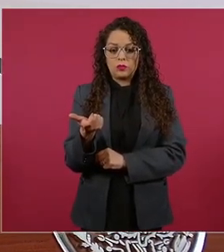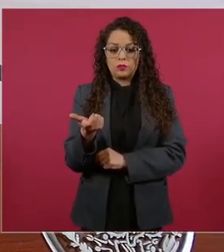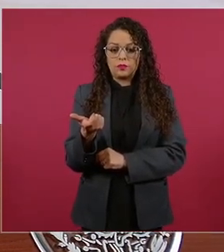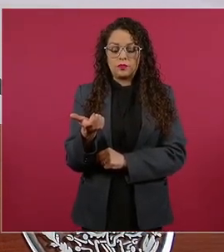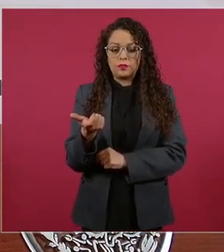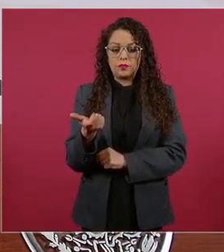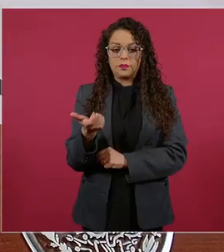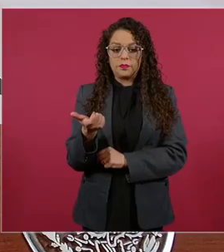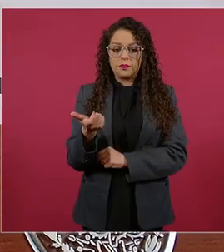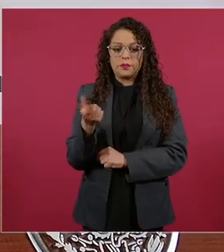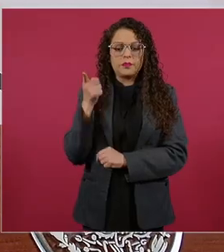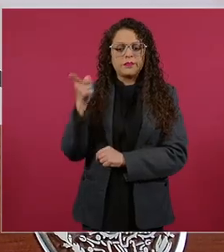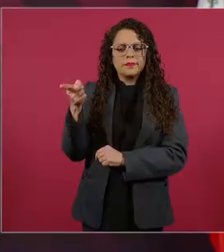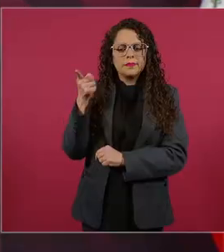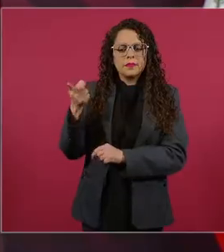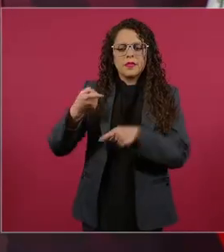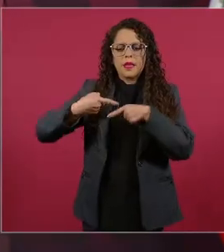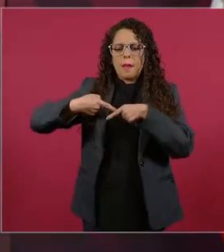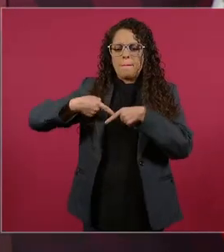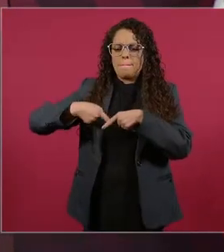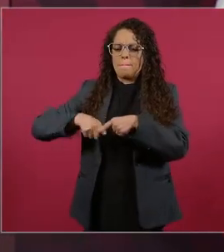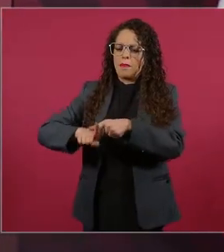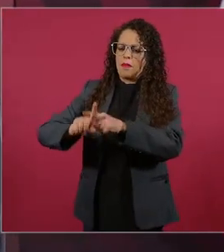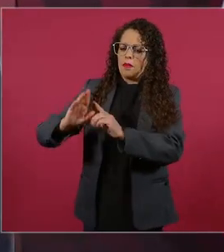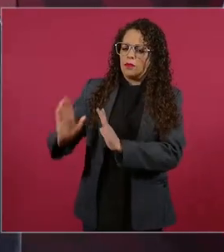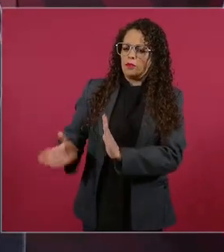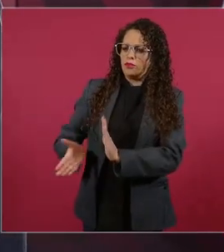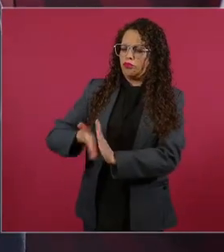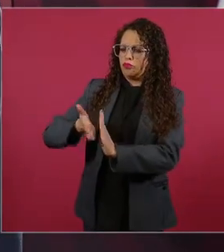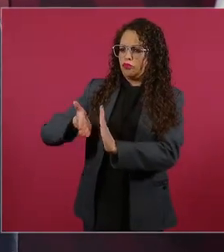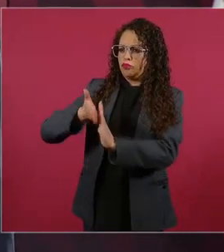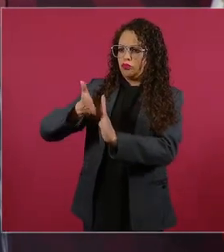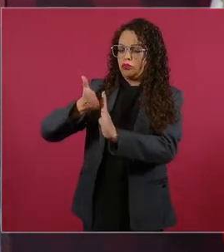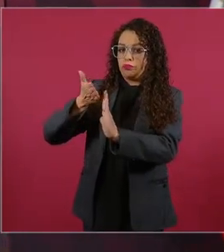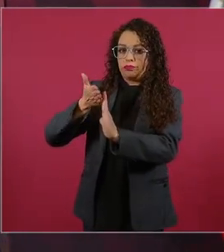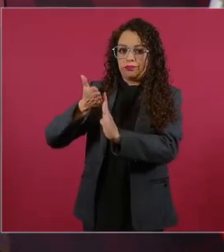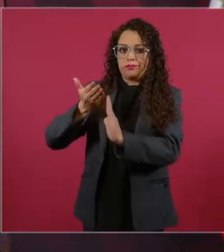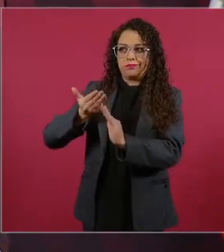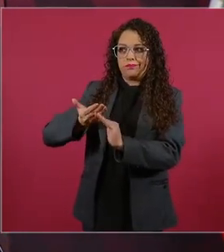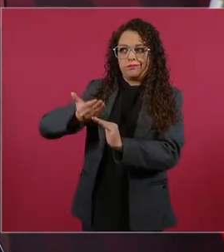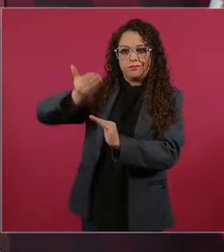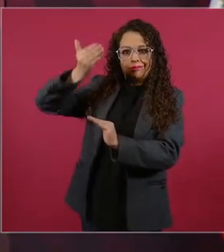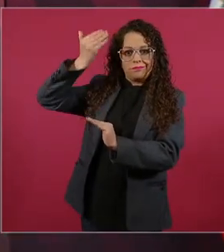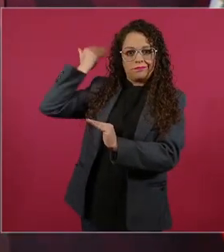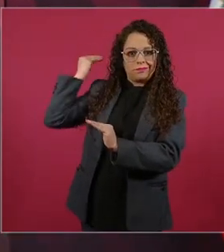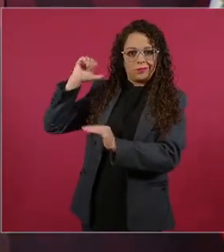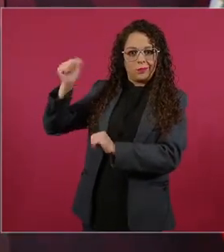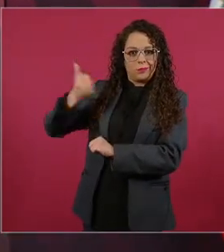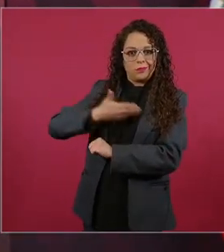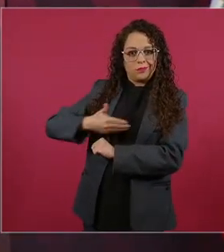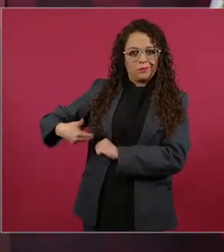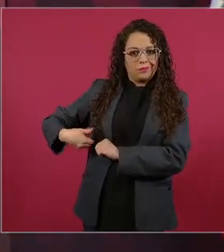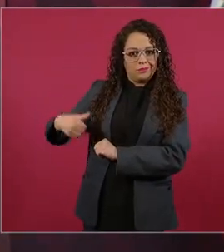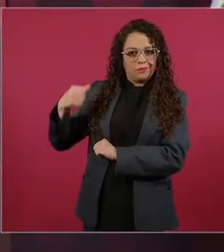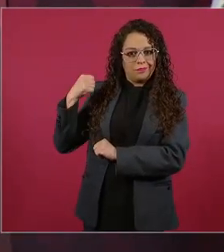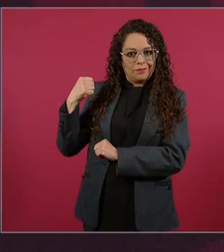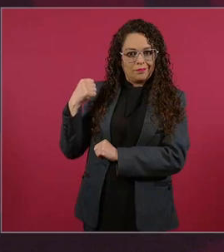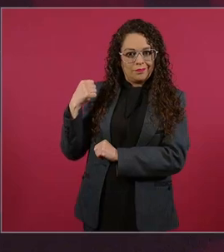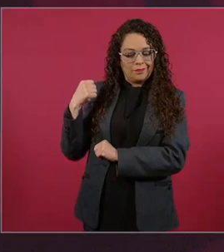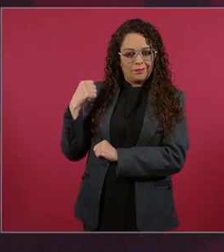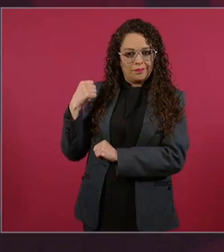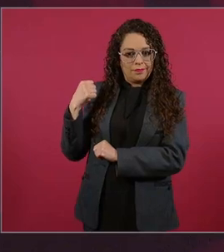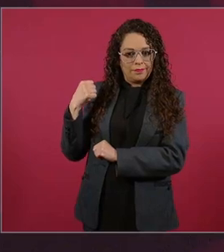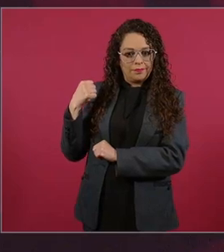Esa obra la iniciaron en el sexenio pasado, al principio,